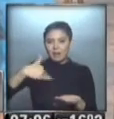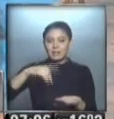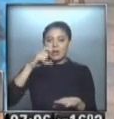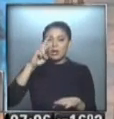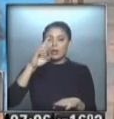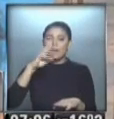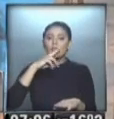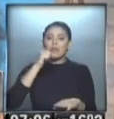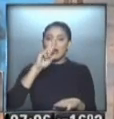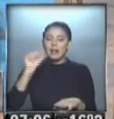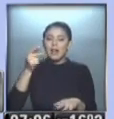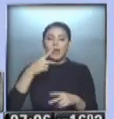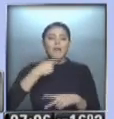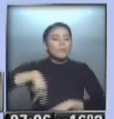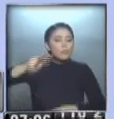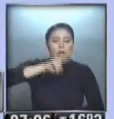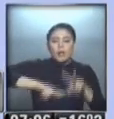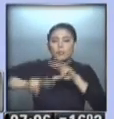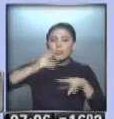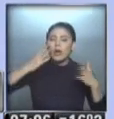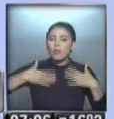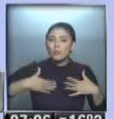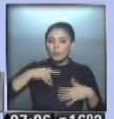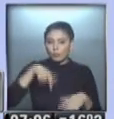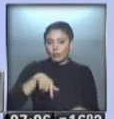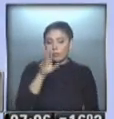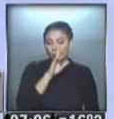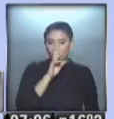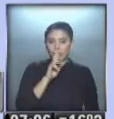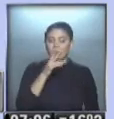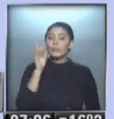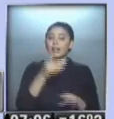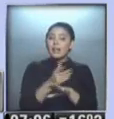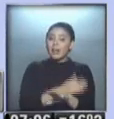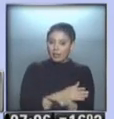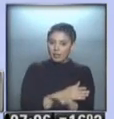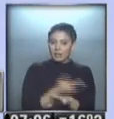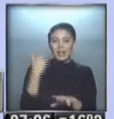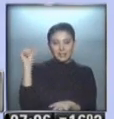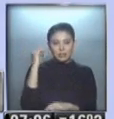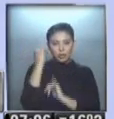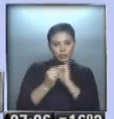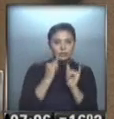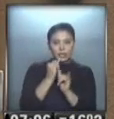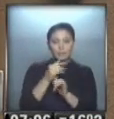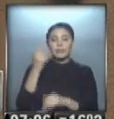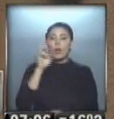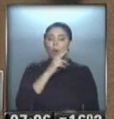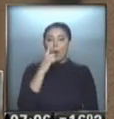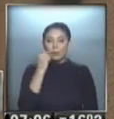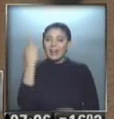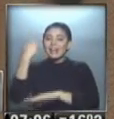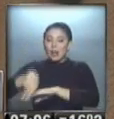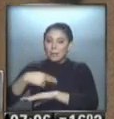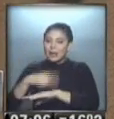Crovara, en busca de rastros de la joven desaparecida Araceli Ramos, tras el aporte, como se lo contábamos en nuestros títulos, de un remisero